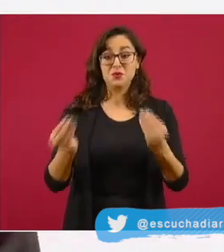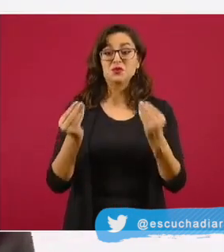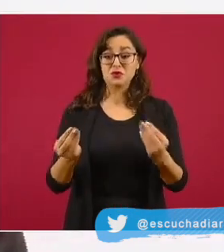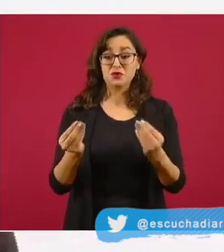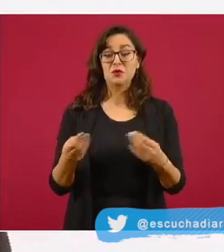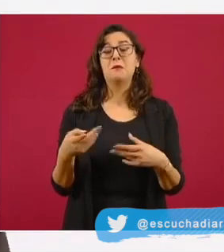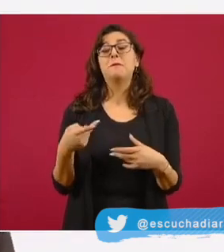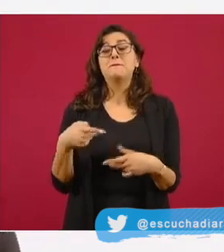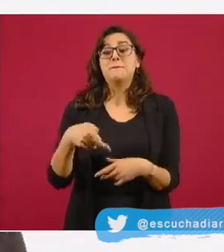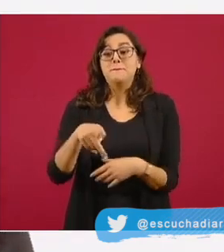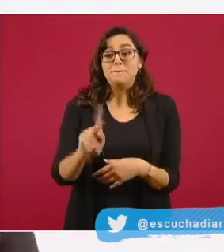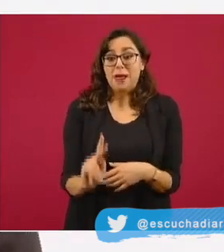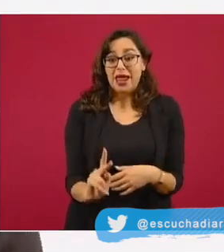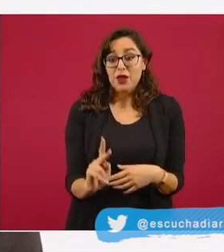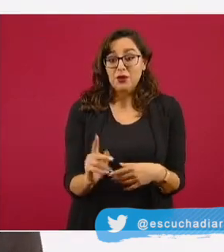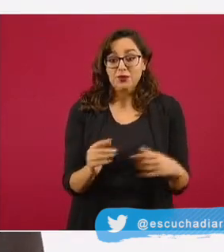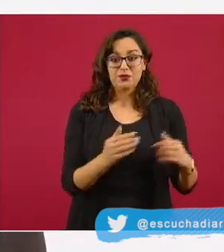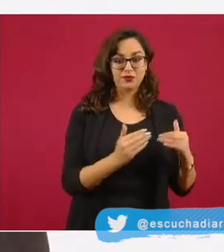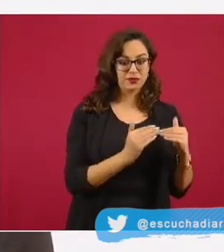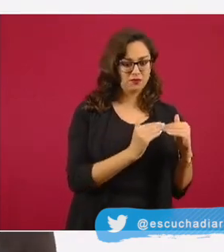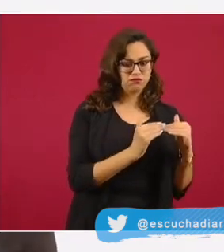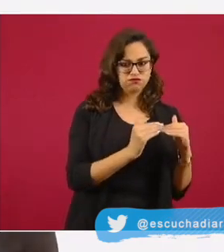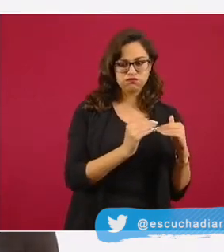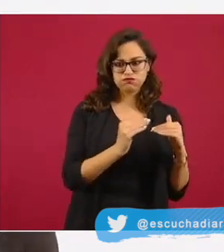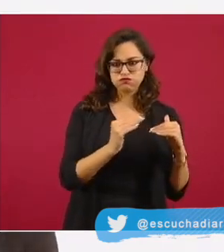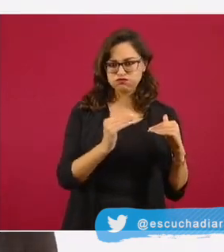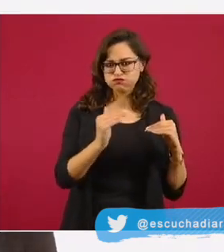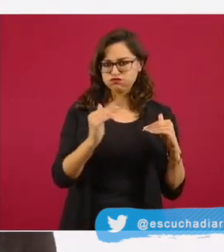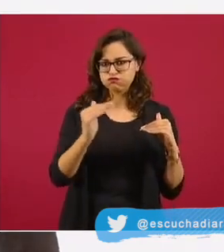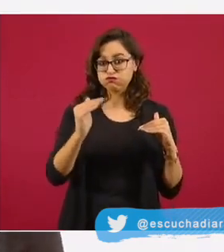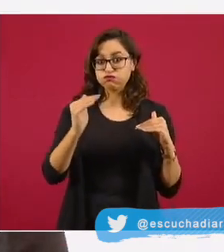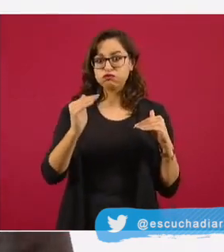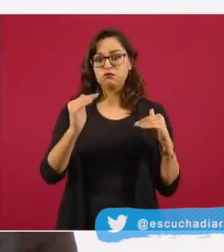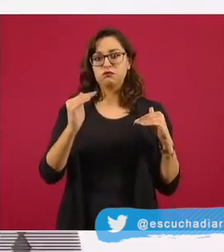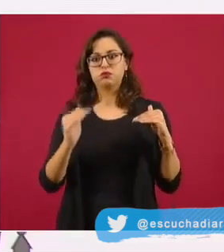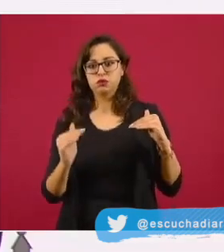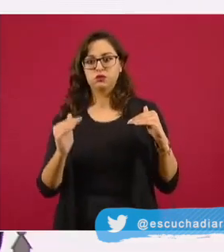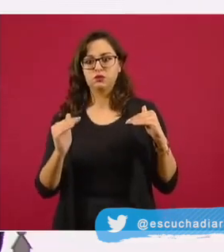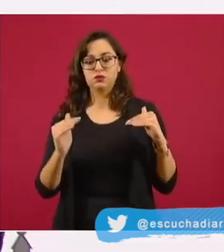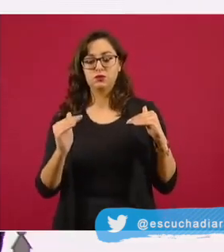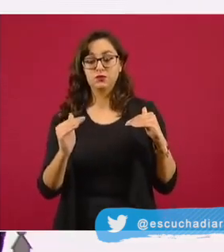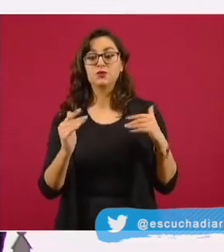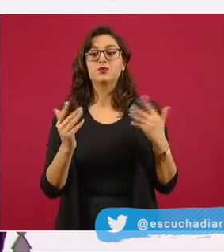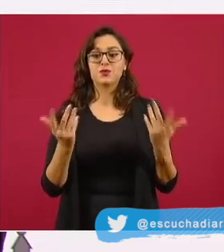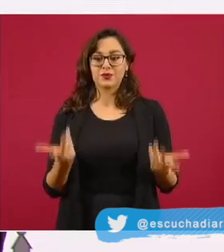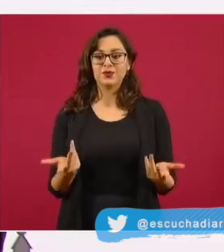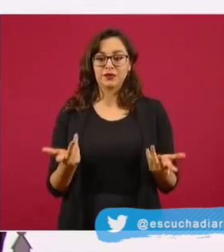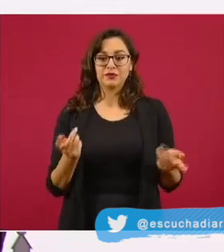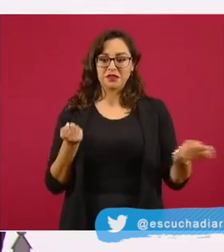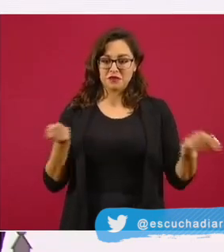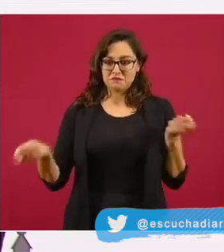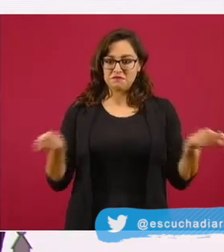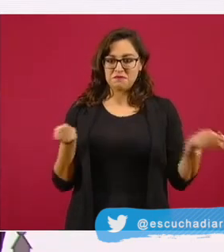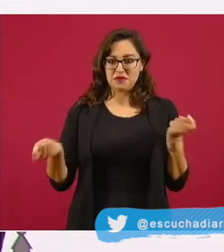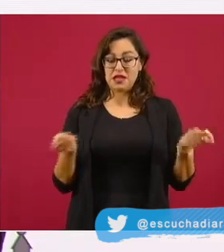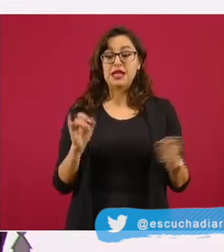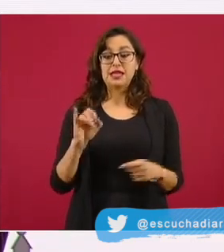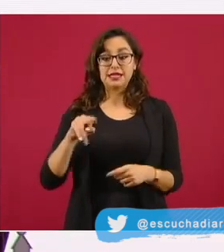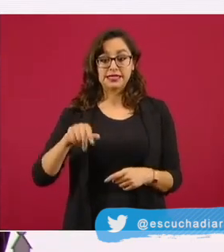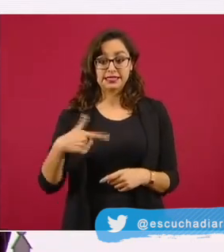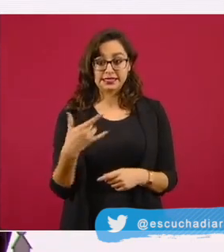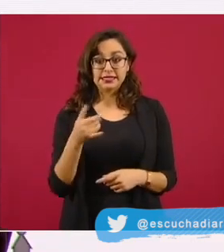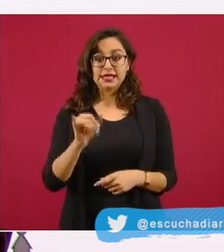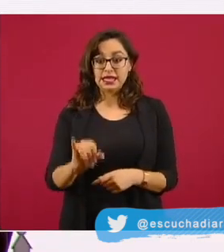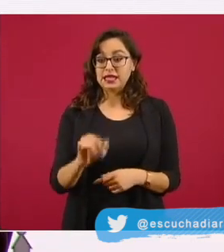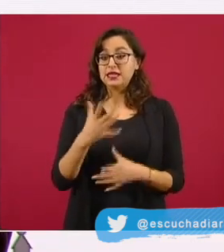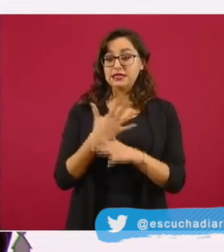alza en la mayoría de los delitos que se cometían. Según datos del INEGI, el año